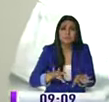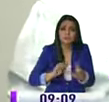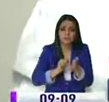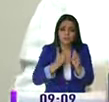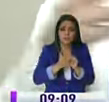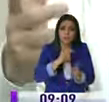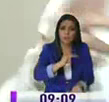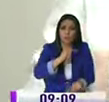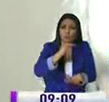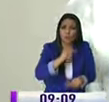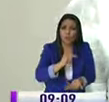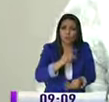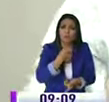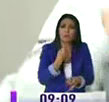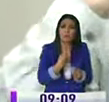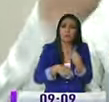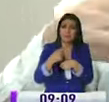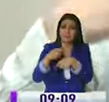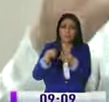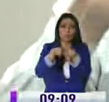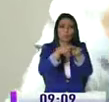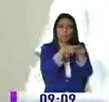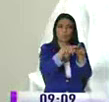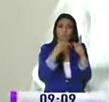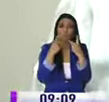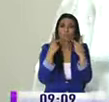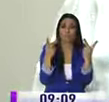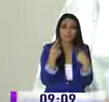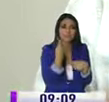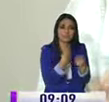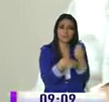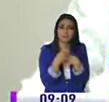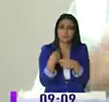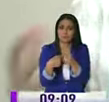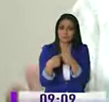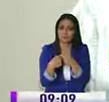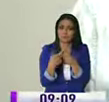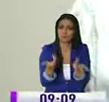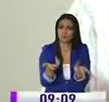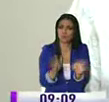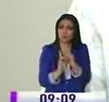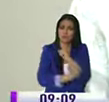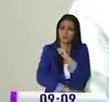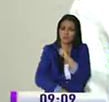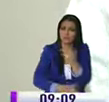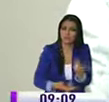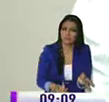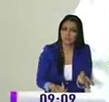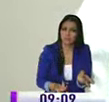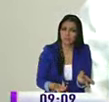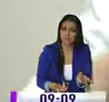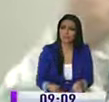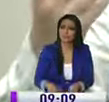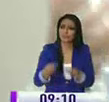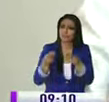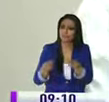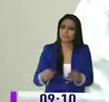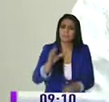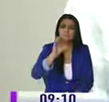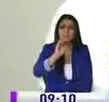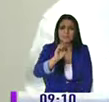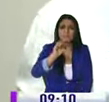hacen una venta es pobres y un concurso público y resulta que no hay castigo se presenta un premio de 0